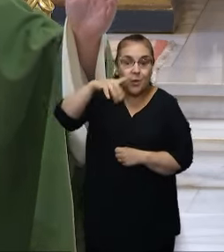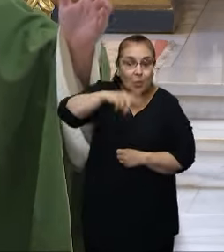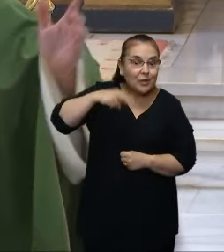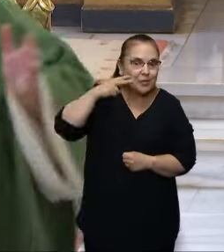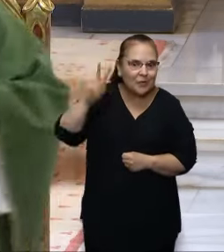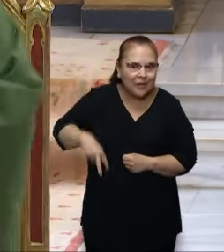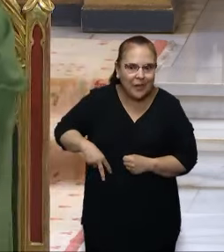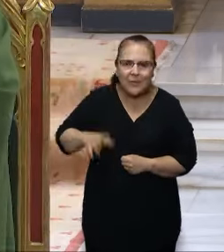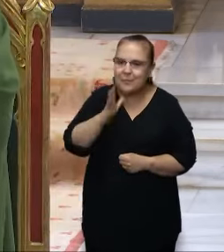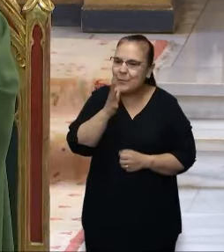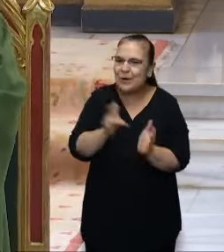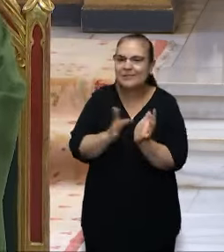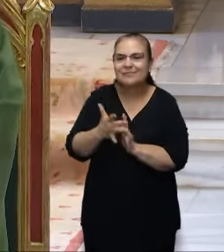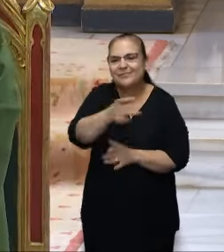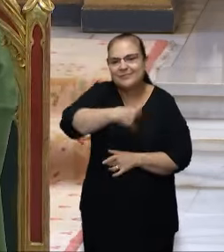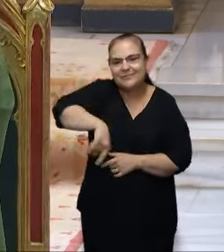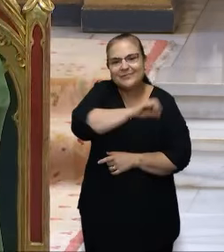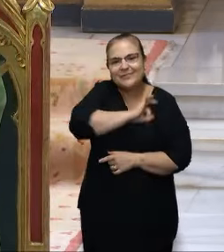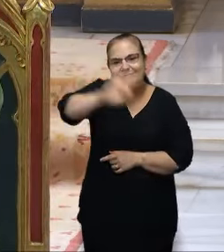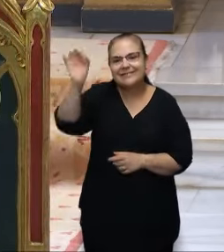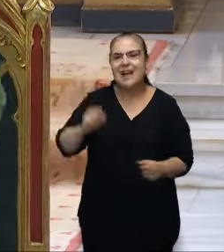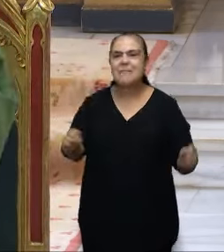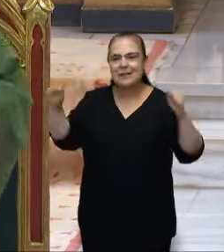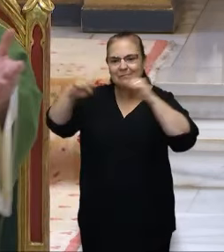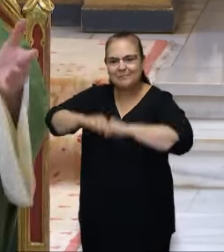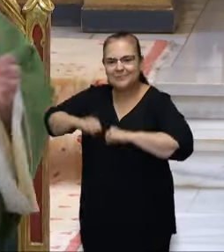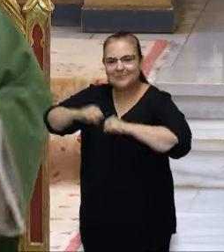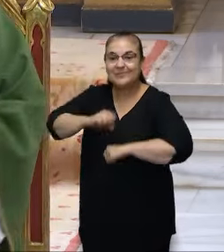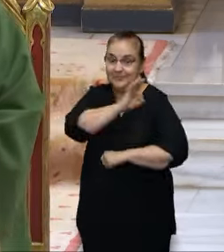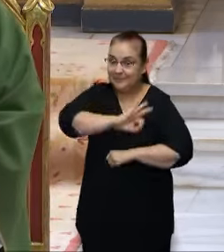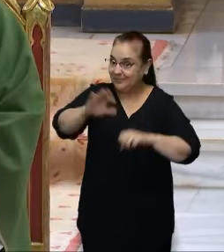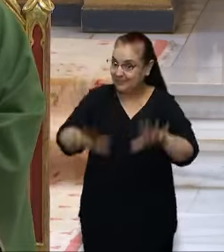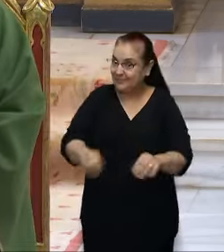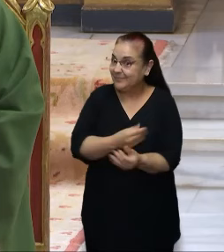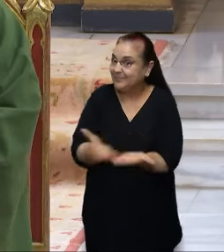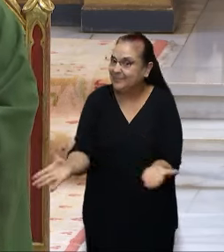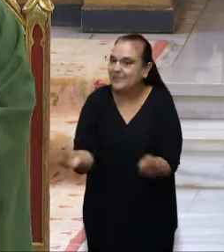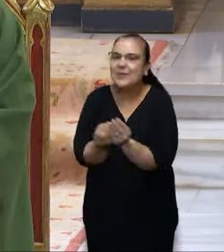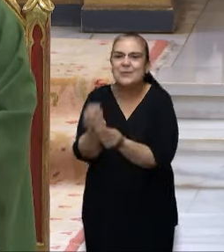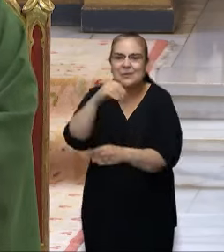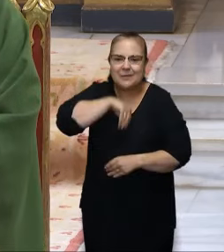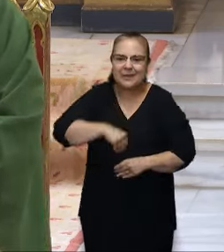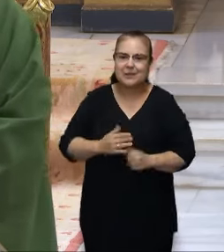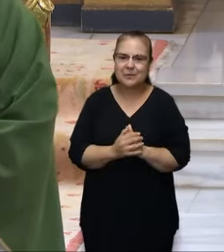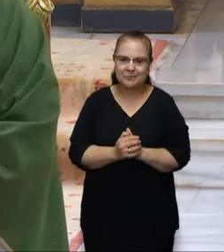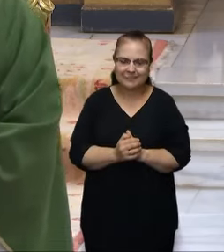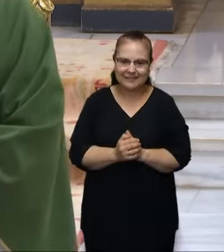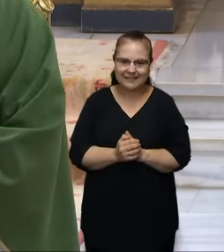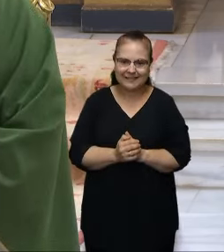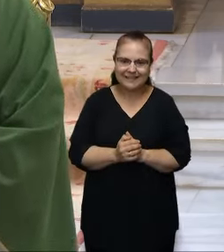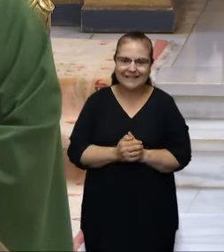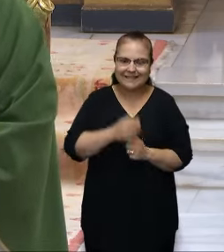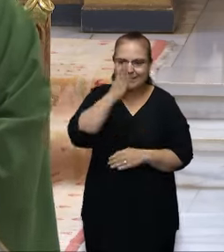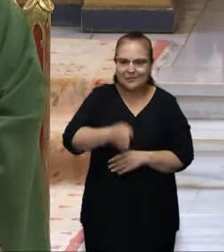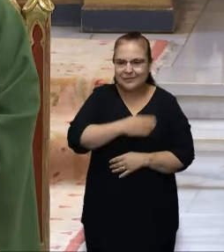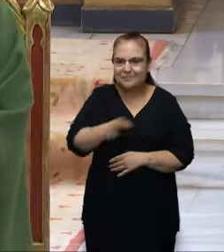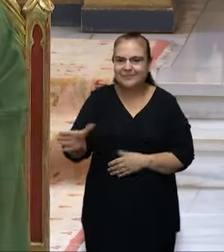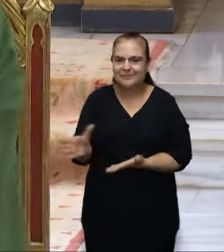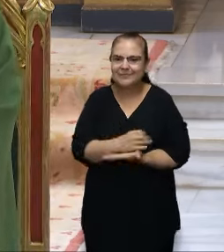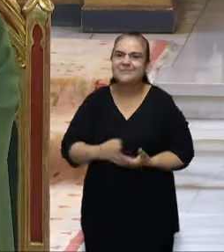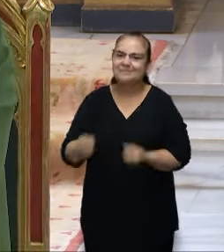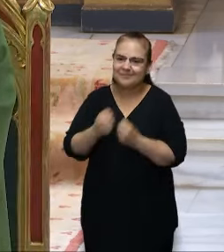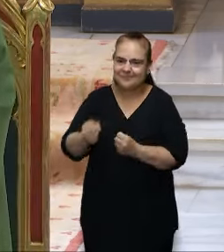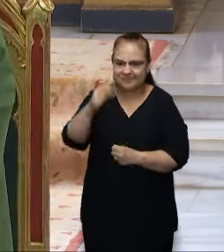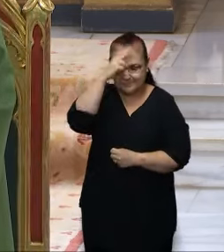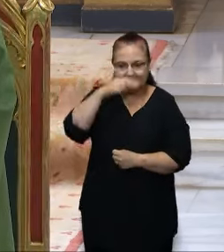verdad por Jesucristo Nuestro Señor el Señor esté con vosotros bendición de Dios